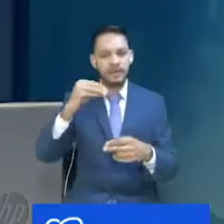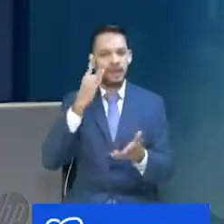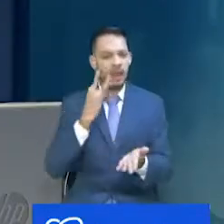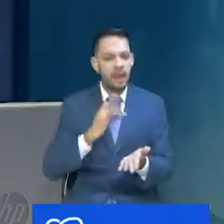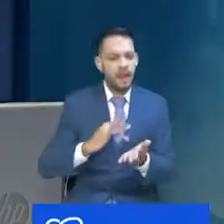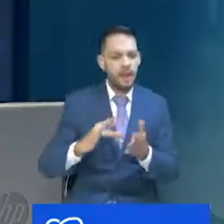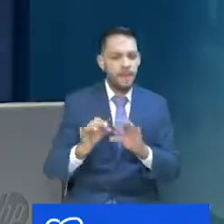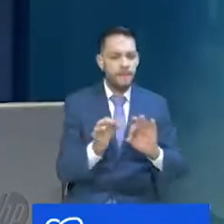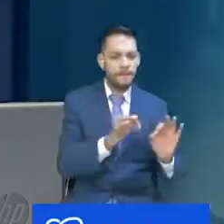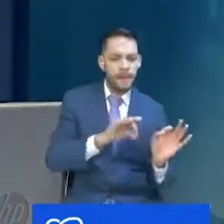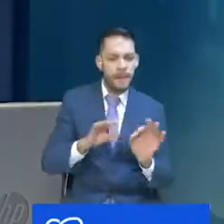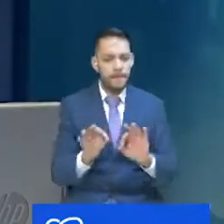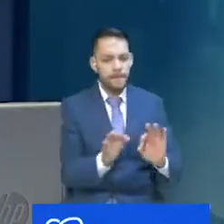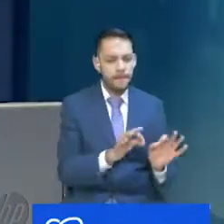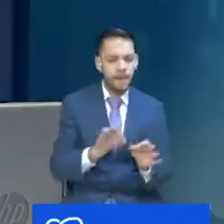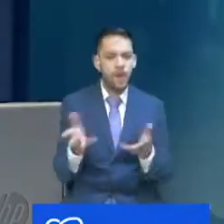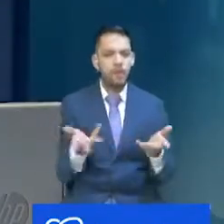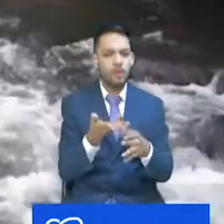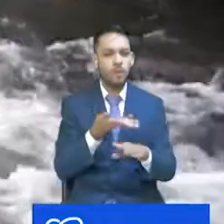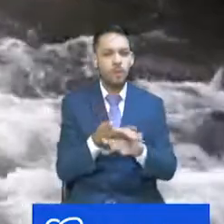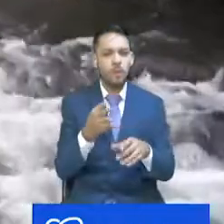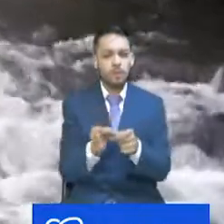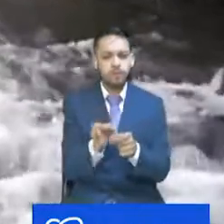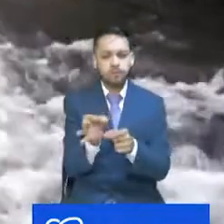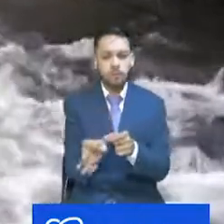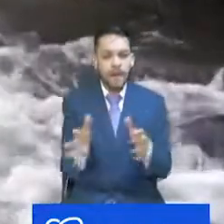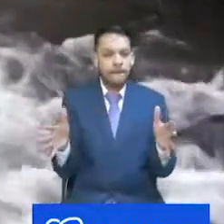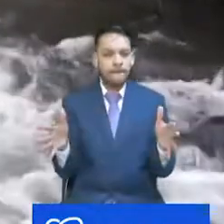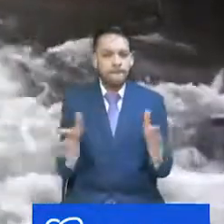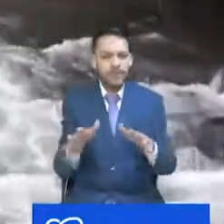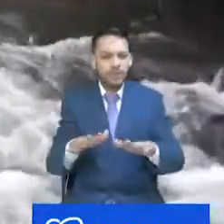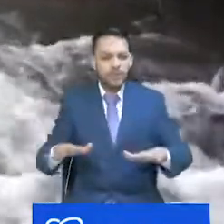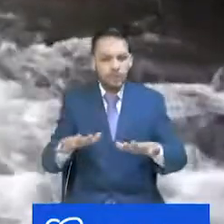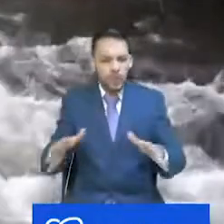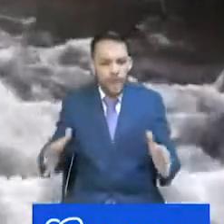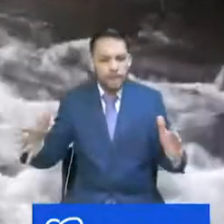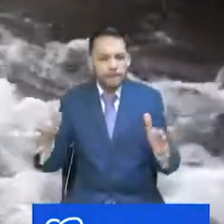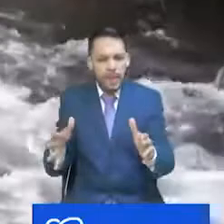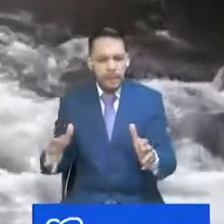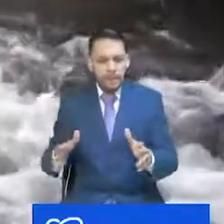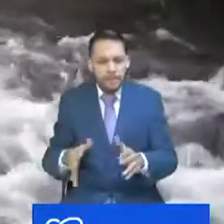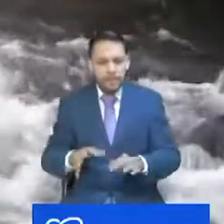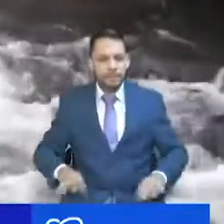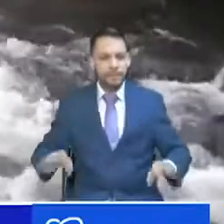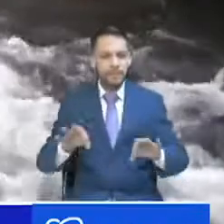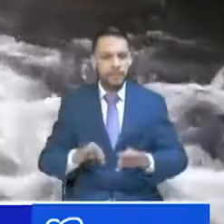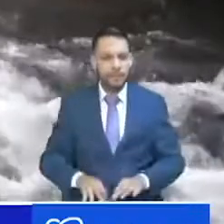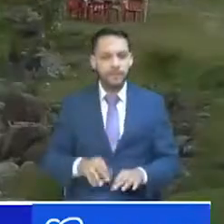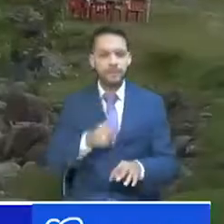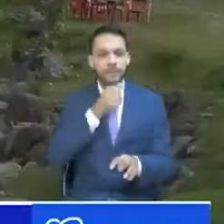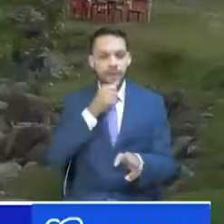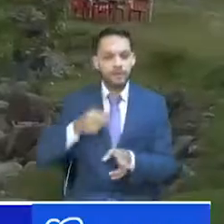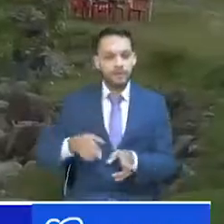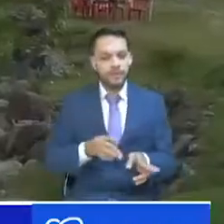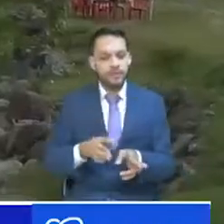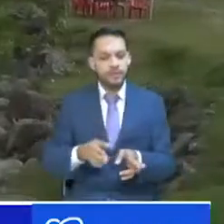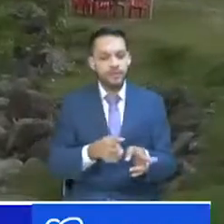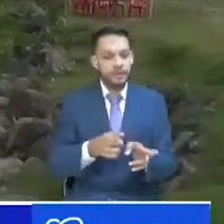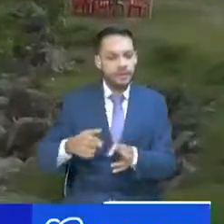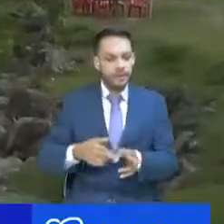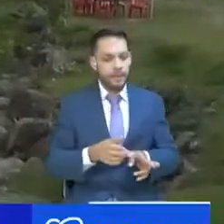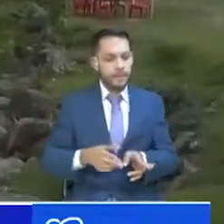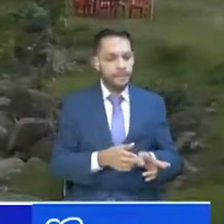iniciar con los municipios más pequeños con el compromiso de descontaminar los recursos hídricos de varios municipios del departamento